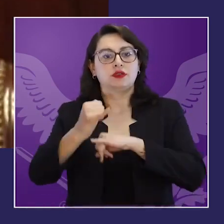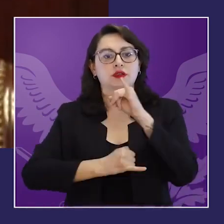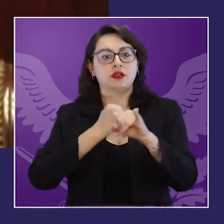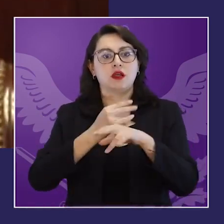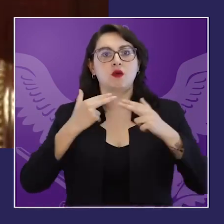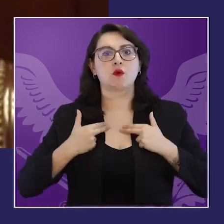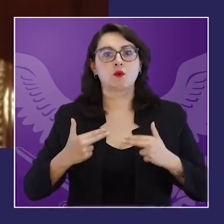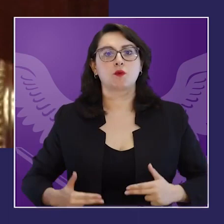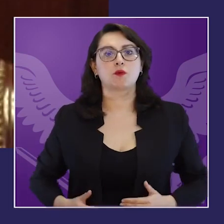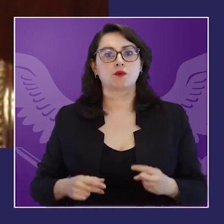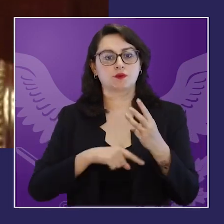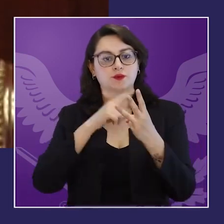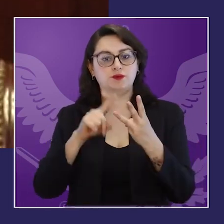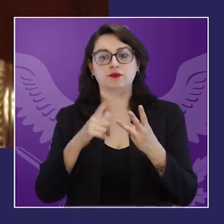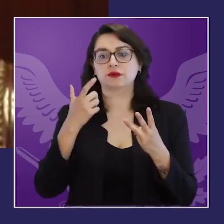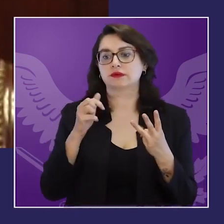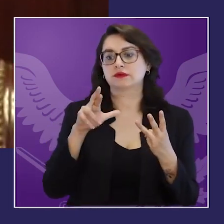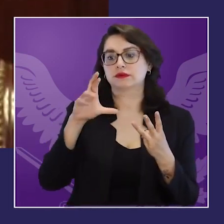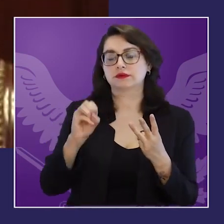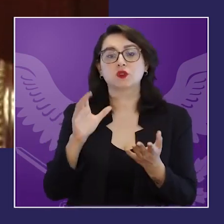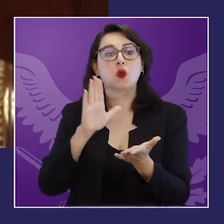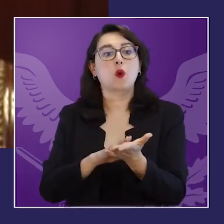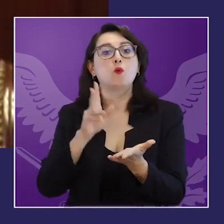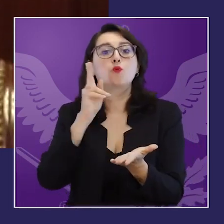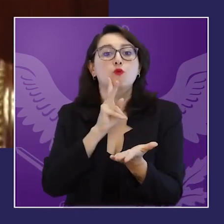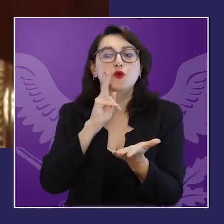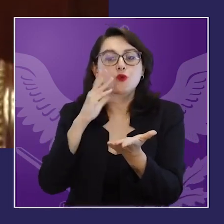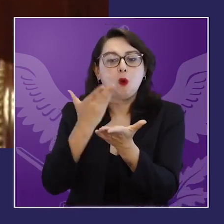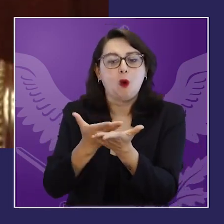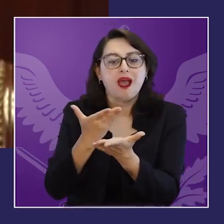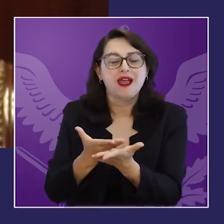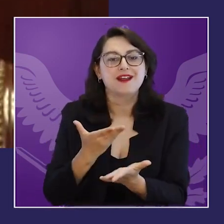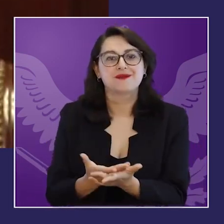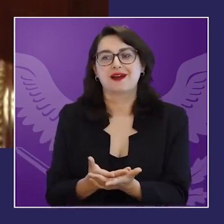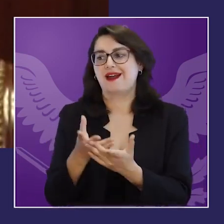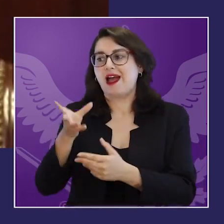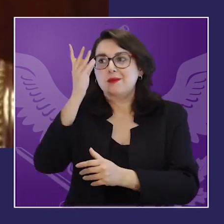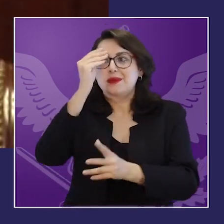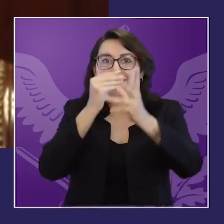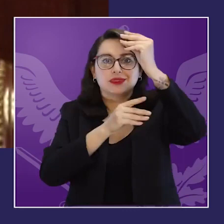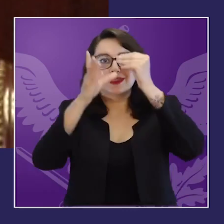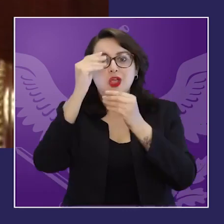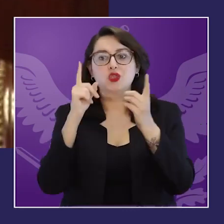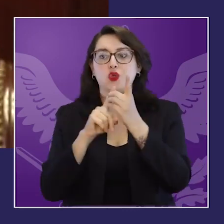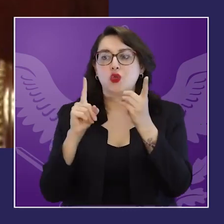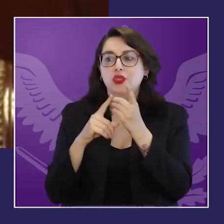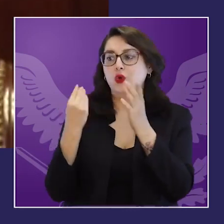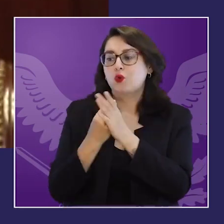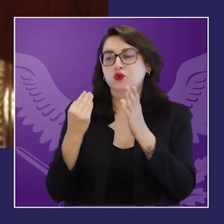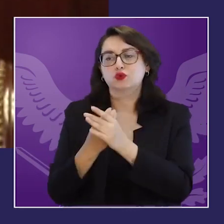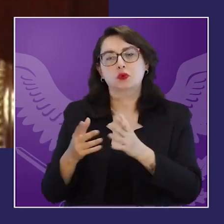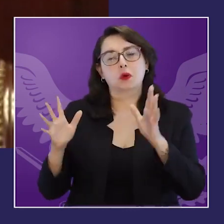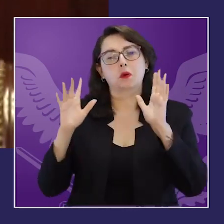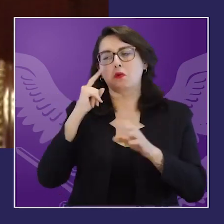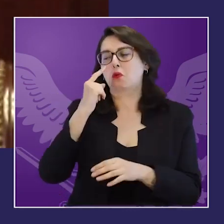y formada en derechos humanos, derecho internacional humanitario o género para asumir un cargo que esté ligado